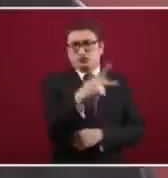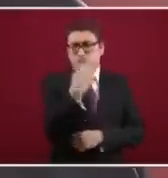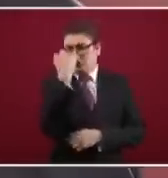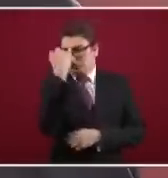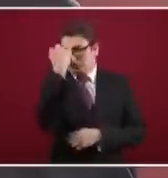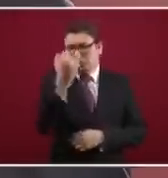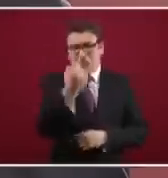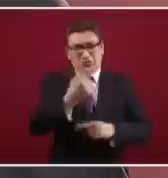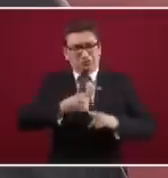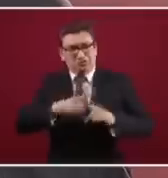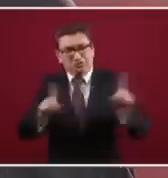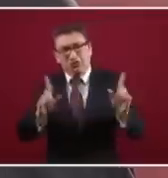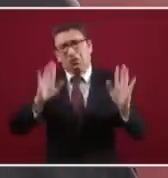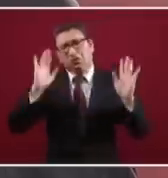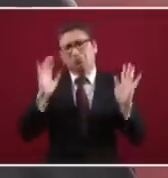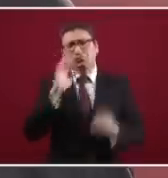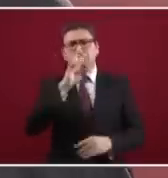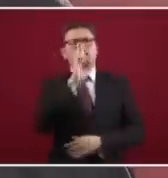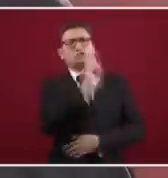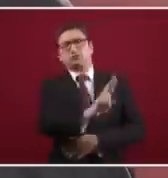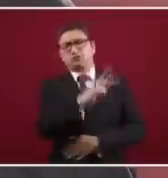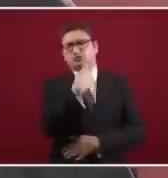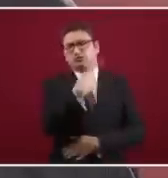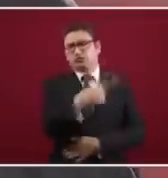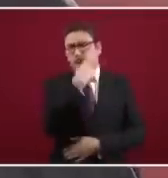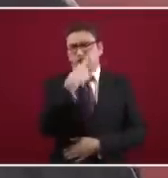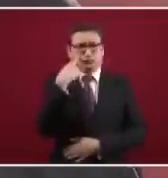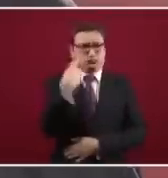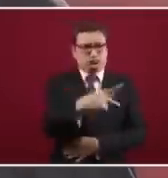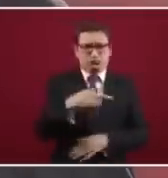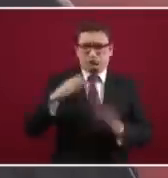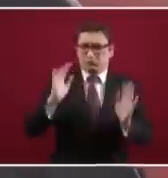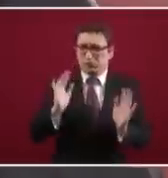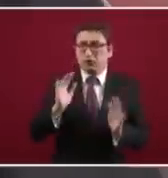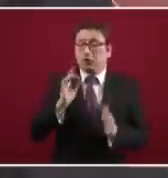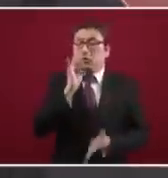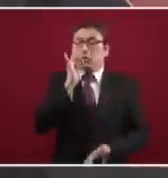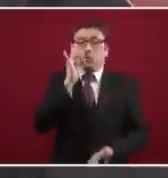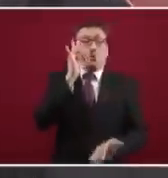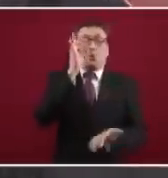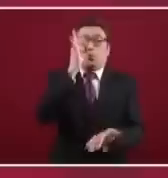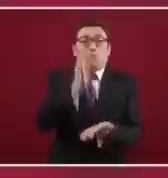y respetamos ese punto de vista. Nada más